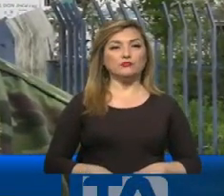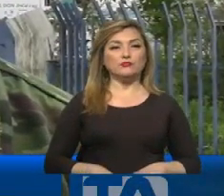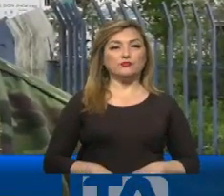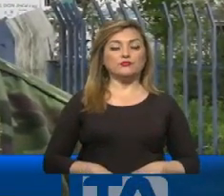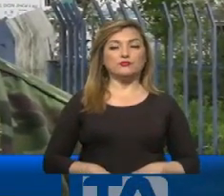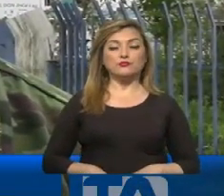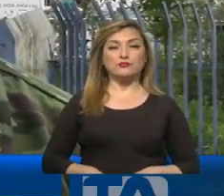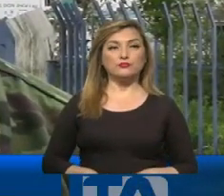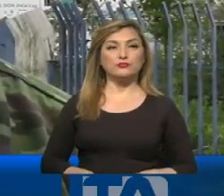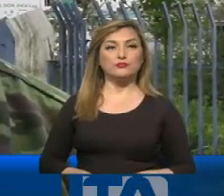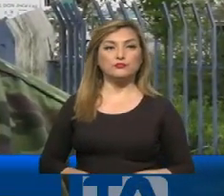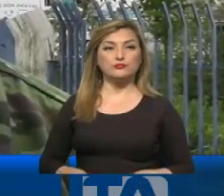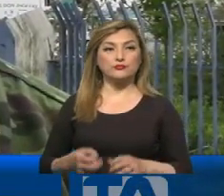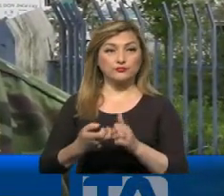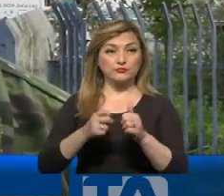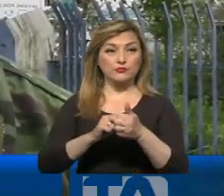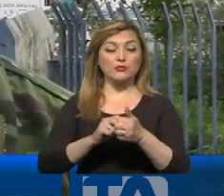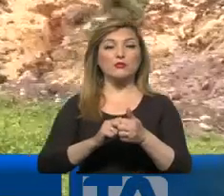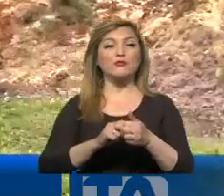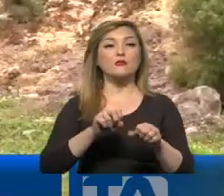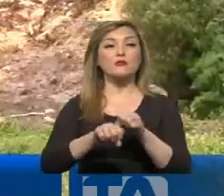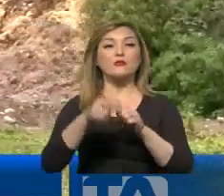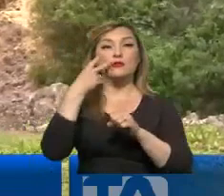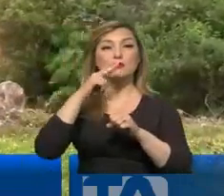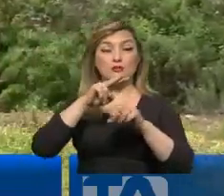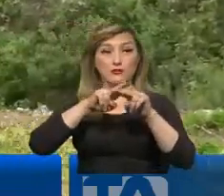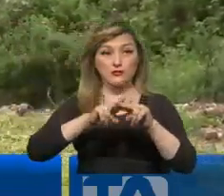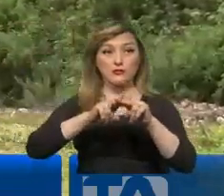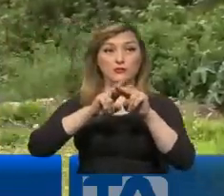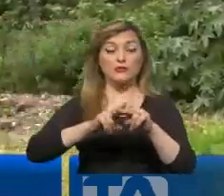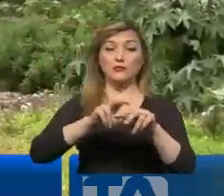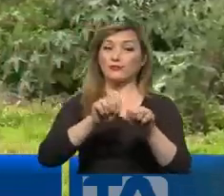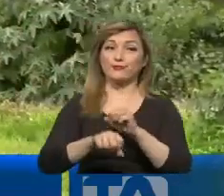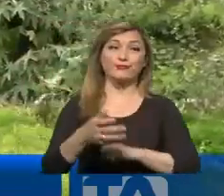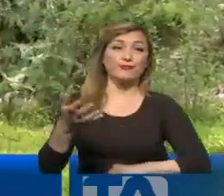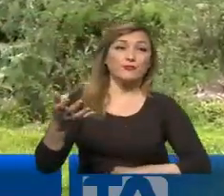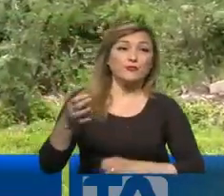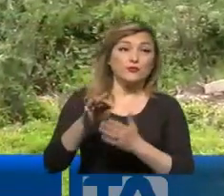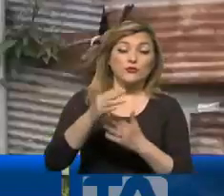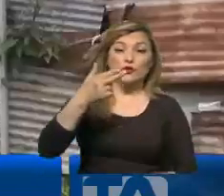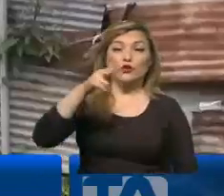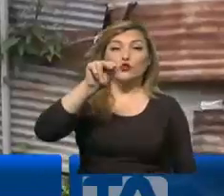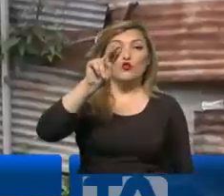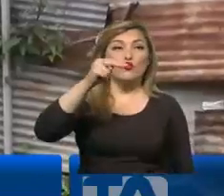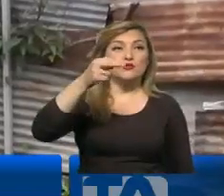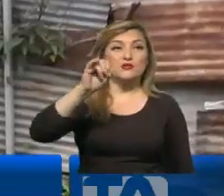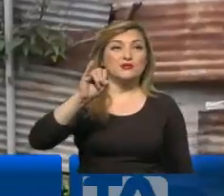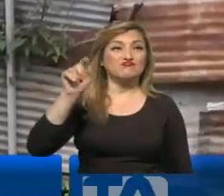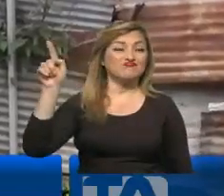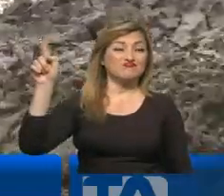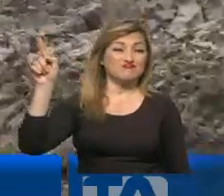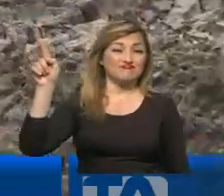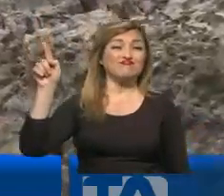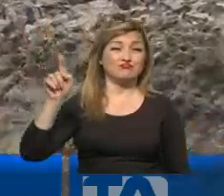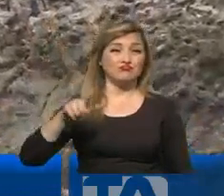las distancias, las cantidades y los volúmenes de afectación. Los daños ocasionados son evidentes no solo en el cantón Chunchi, también varios sectores de